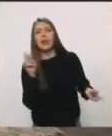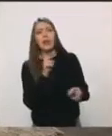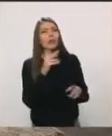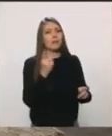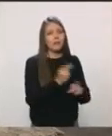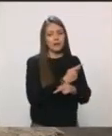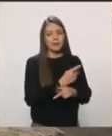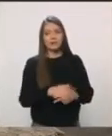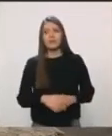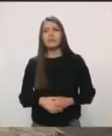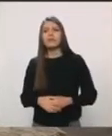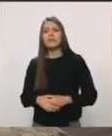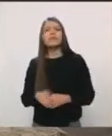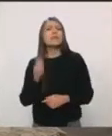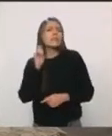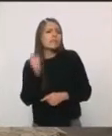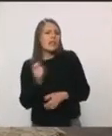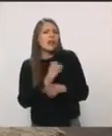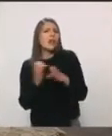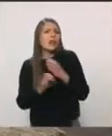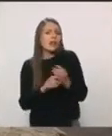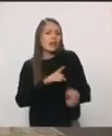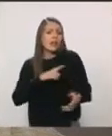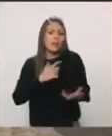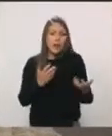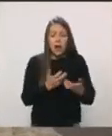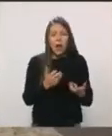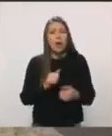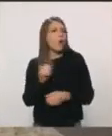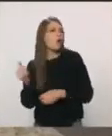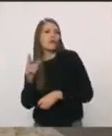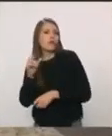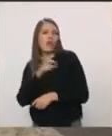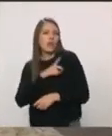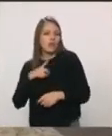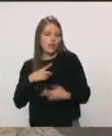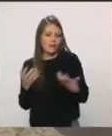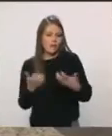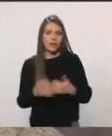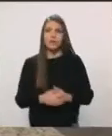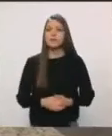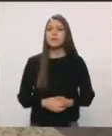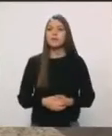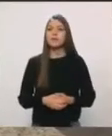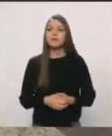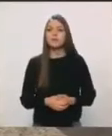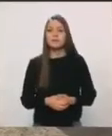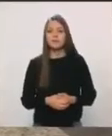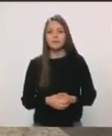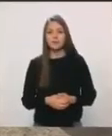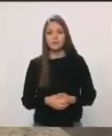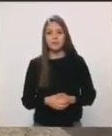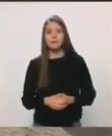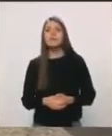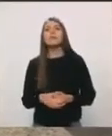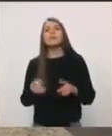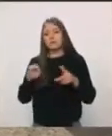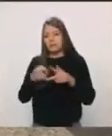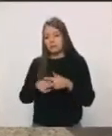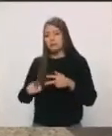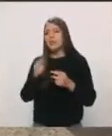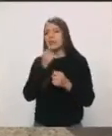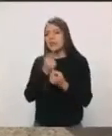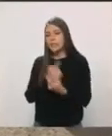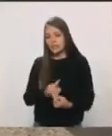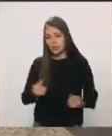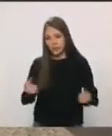tenemos que hacer y qué no tenemos que hacer cuando ocurren este tipo de situaciones? Ok, vamos a pensar o hablar ahorita primero de los niños. Okay. ¿Cómo o